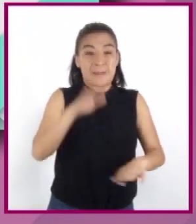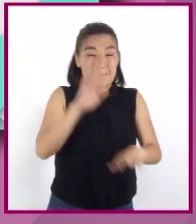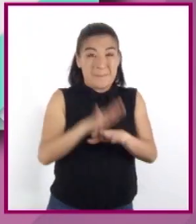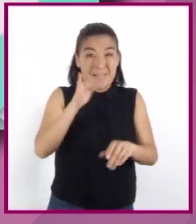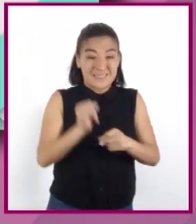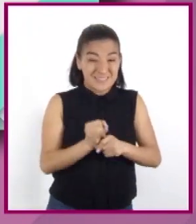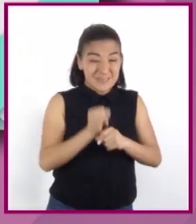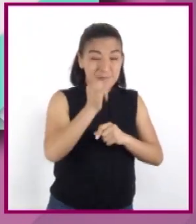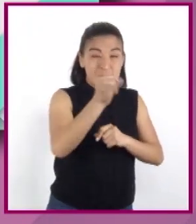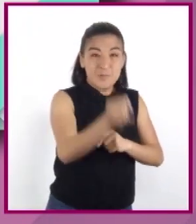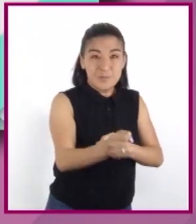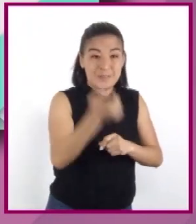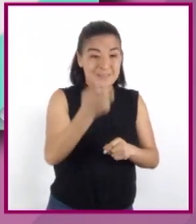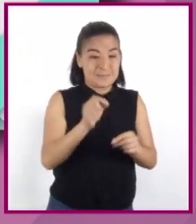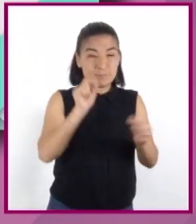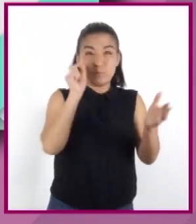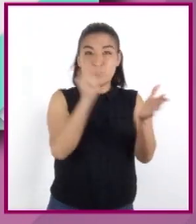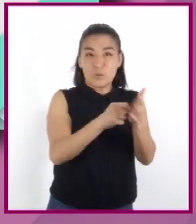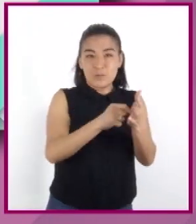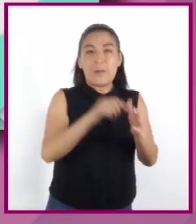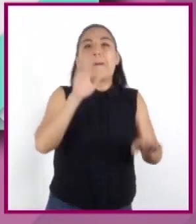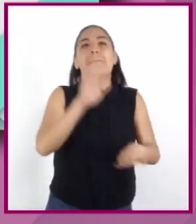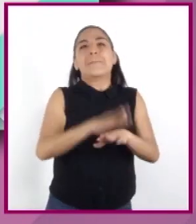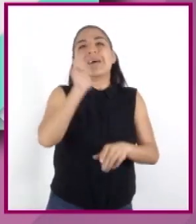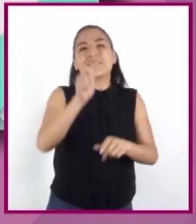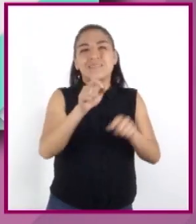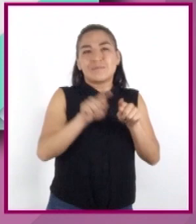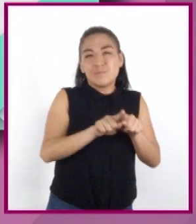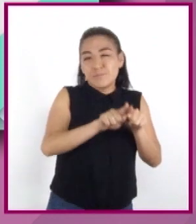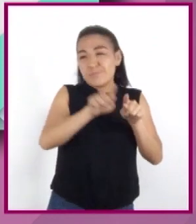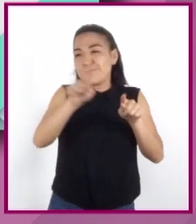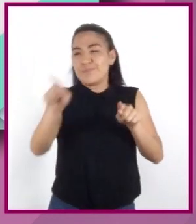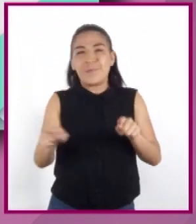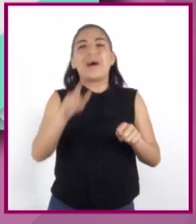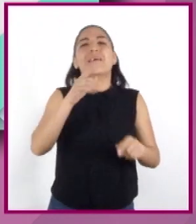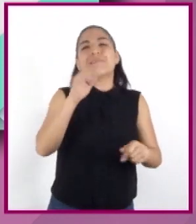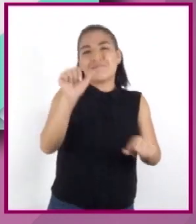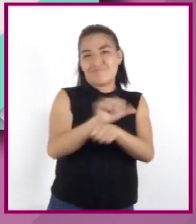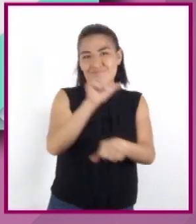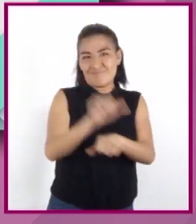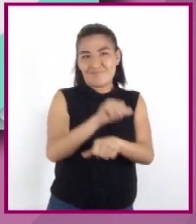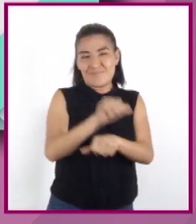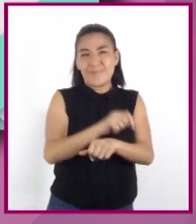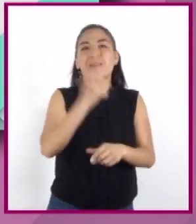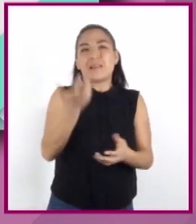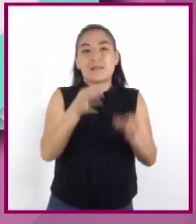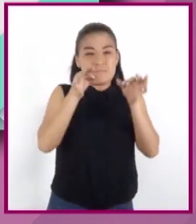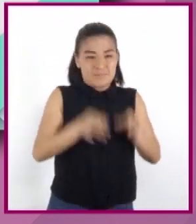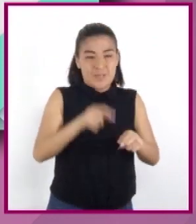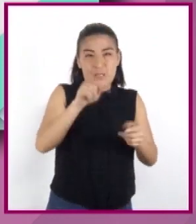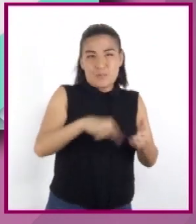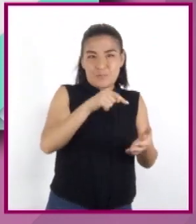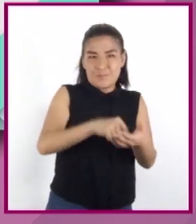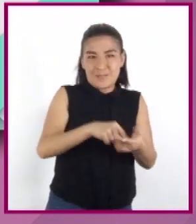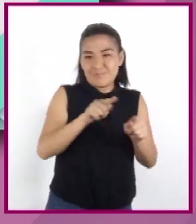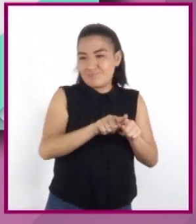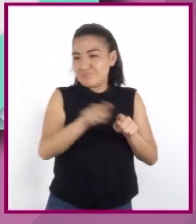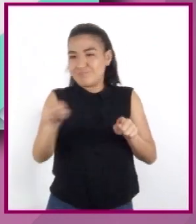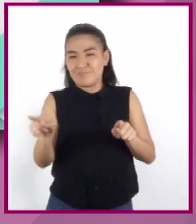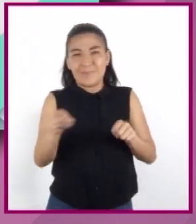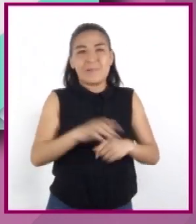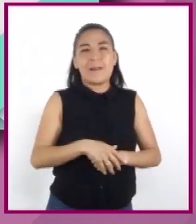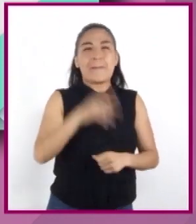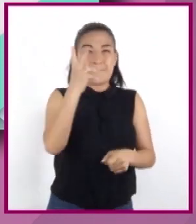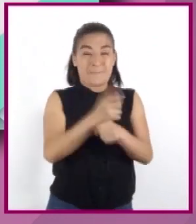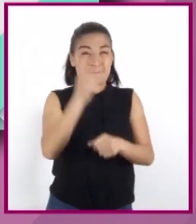alejado se encuentre el punto, mayor será la distancia a la que se encuentre el vehículo respecto al origen. Observen que el primer